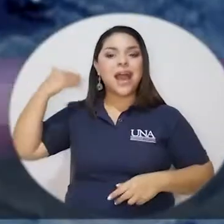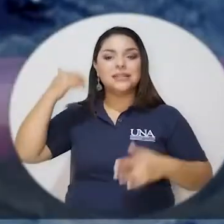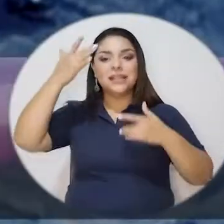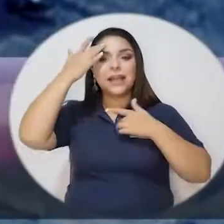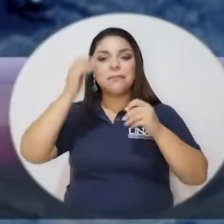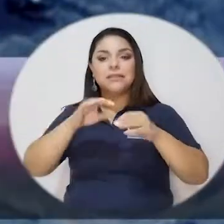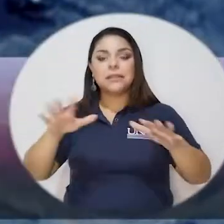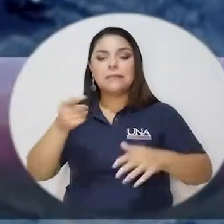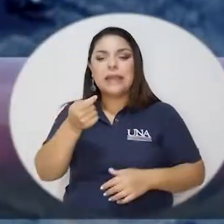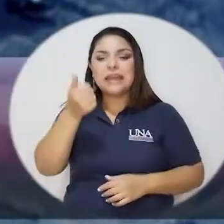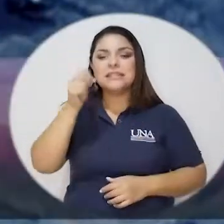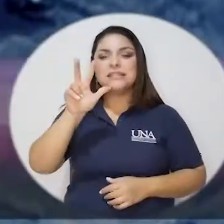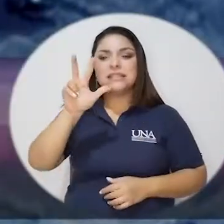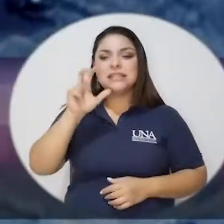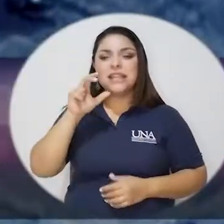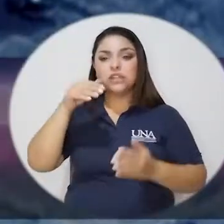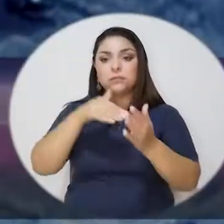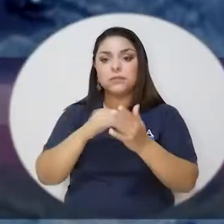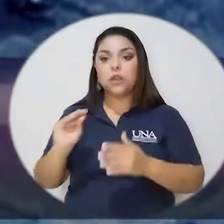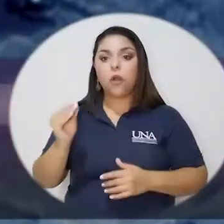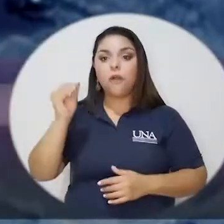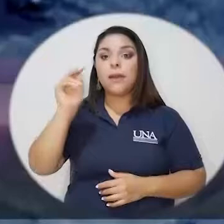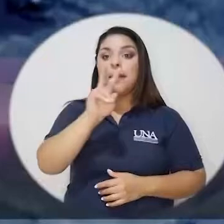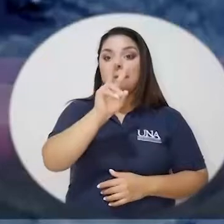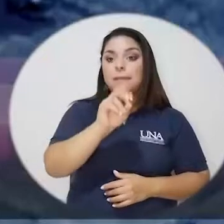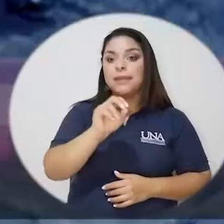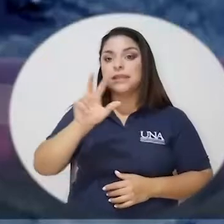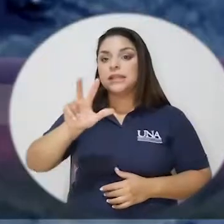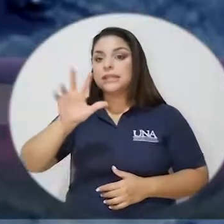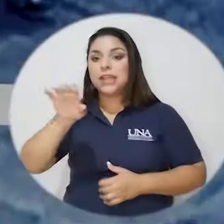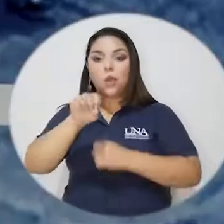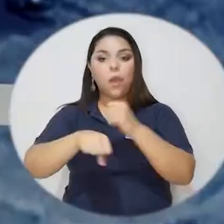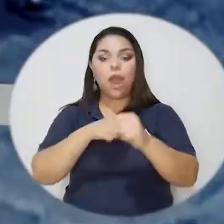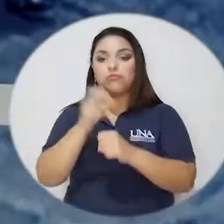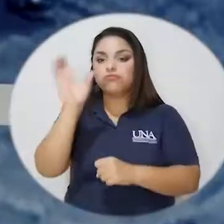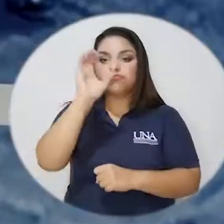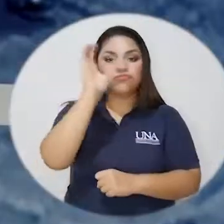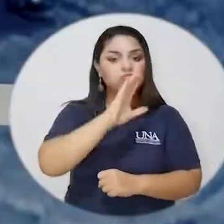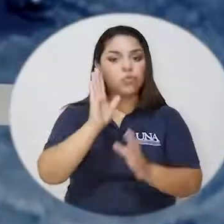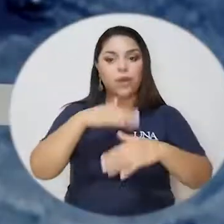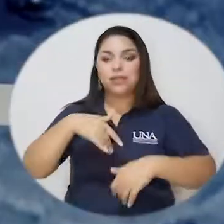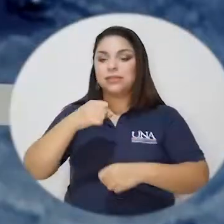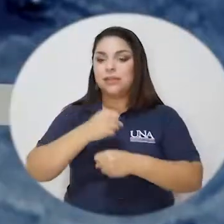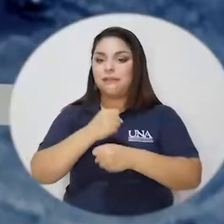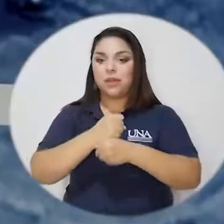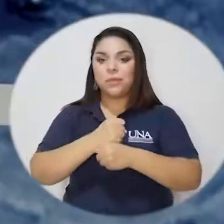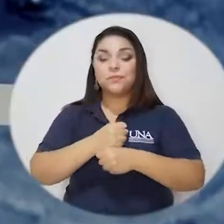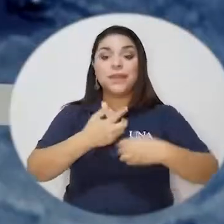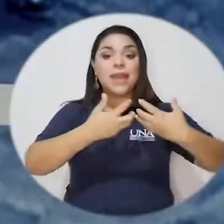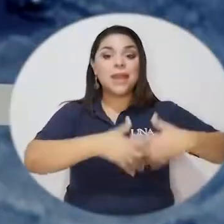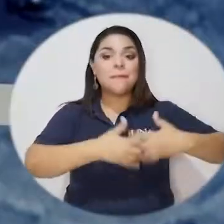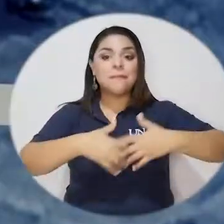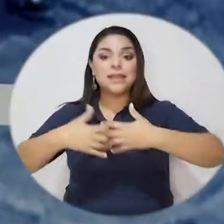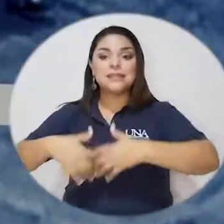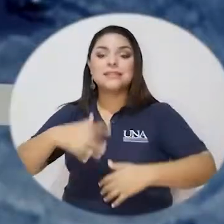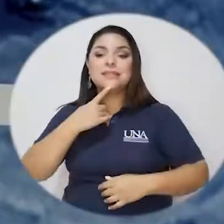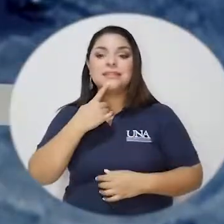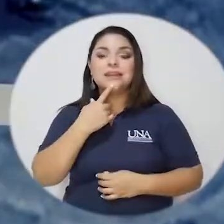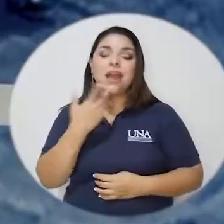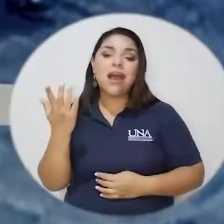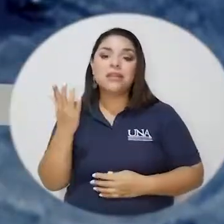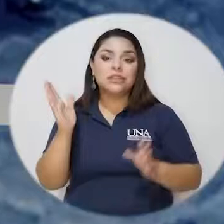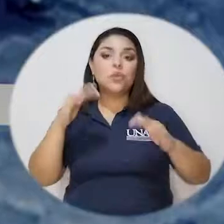la pandemia teníamos casi 300,000 jóvenes entre los 20 y 35 años que no conseguían trabajo. Y las empresas